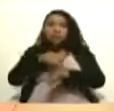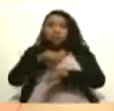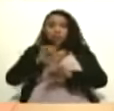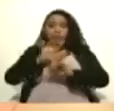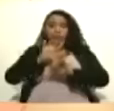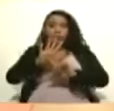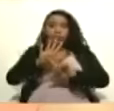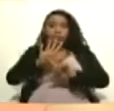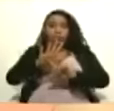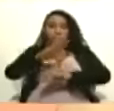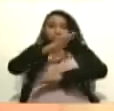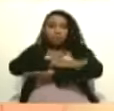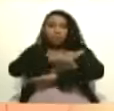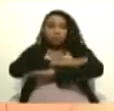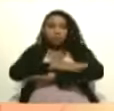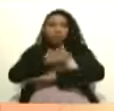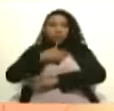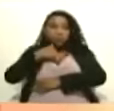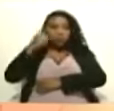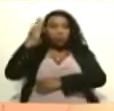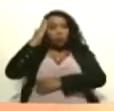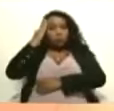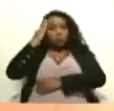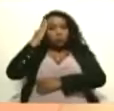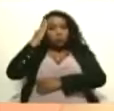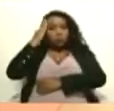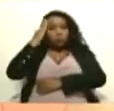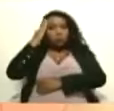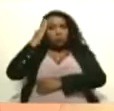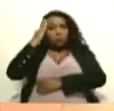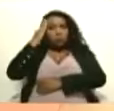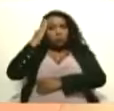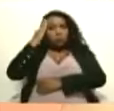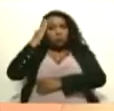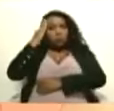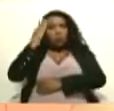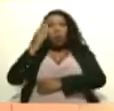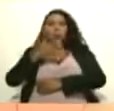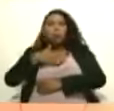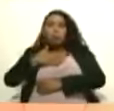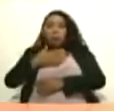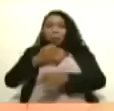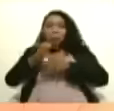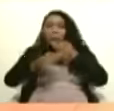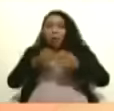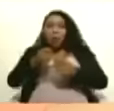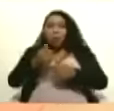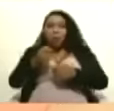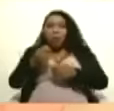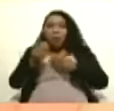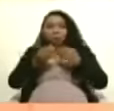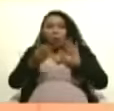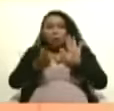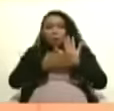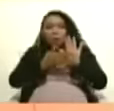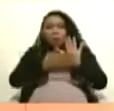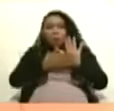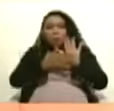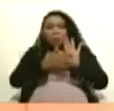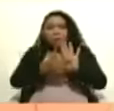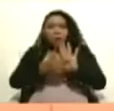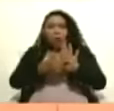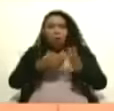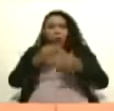se sabrán acciones y a mí me gustaría conocer si puede adelantar un poco Cuáles son esas acciones Cómo se plasma Cómo cómo va a